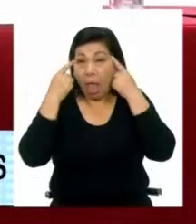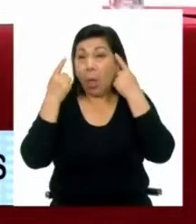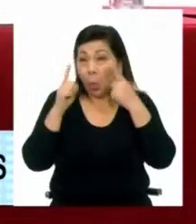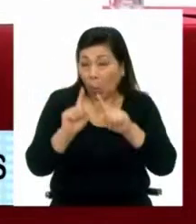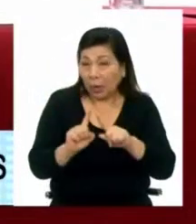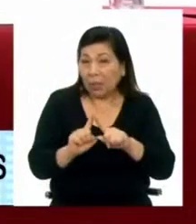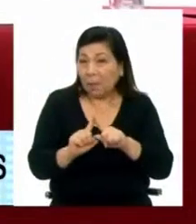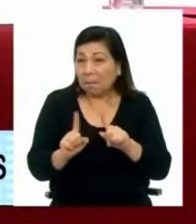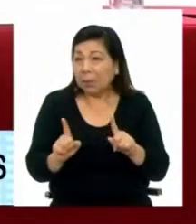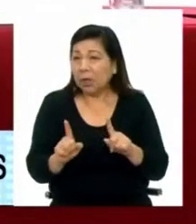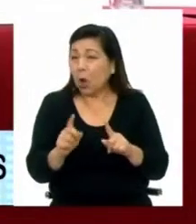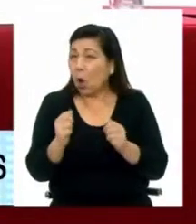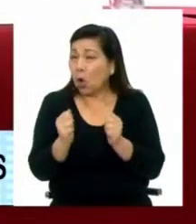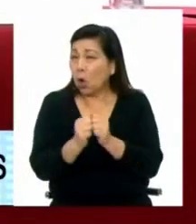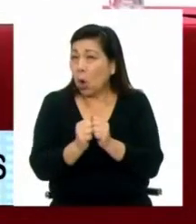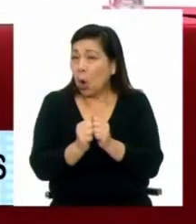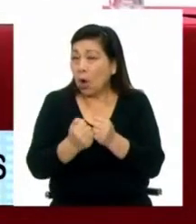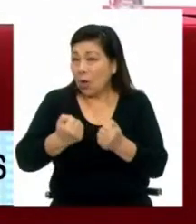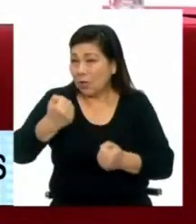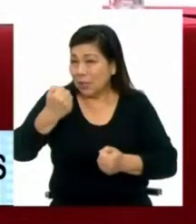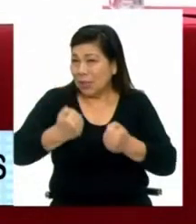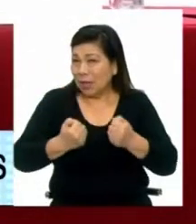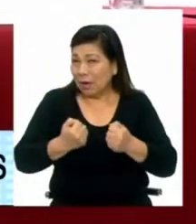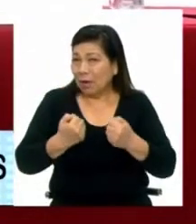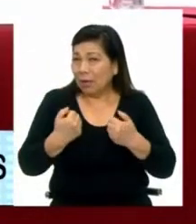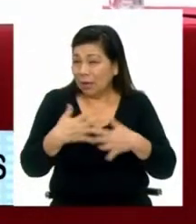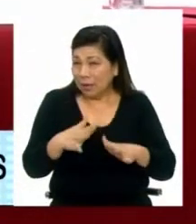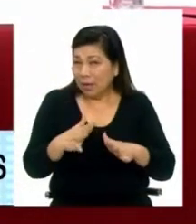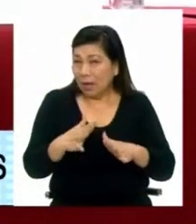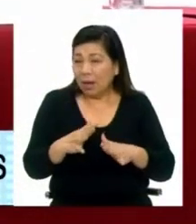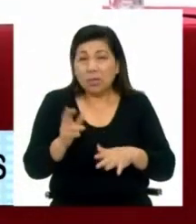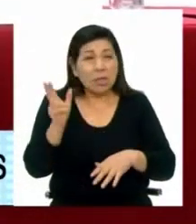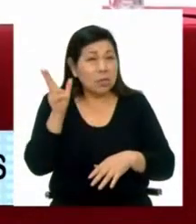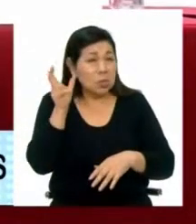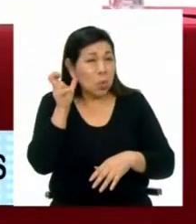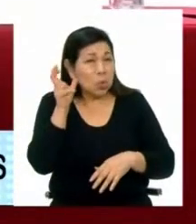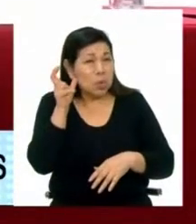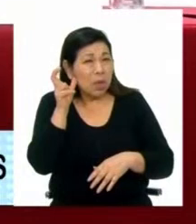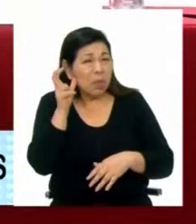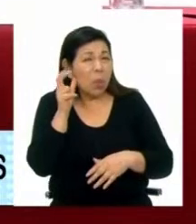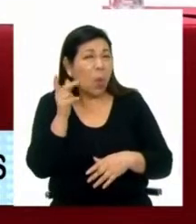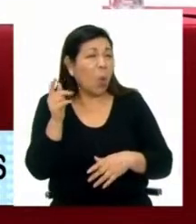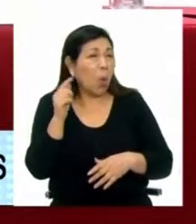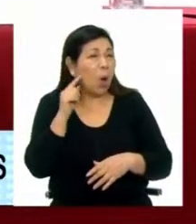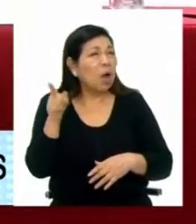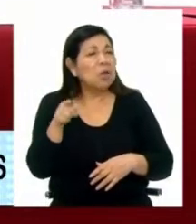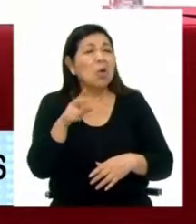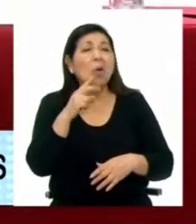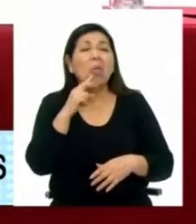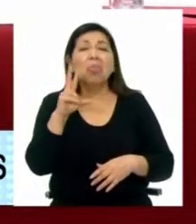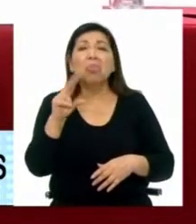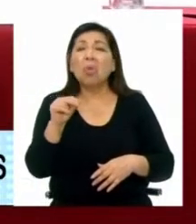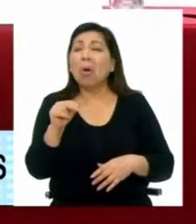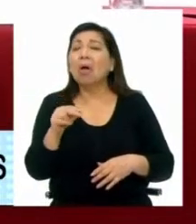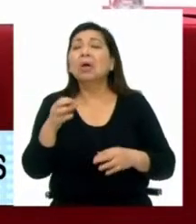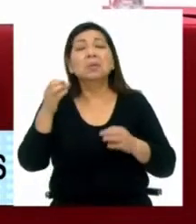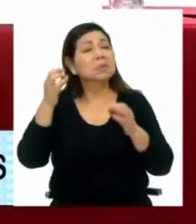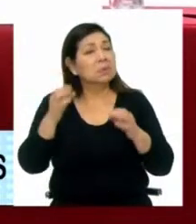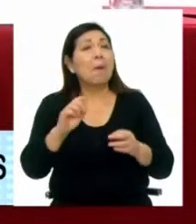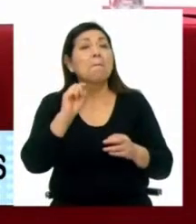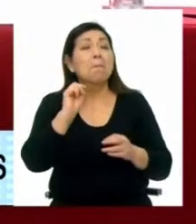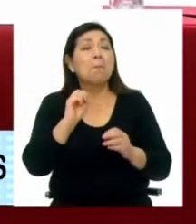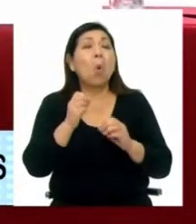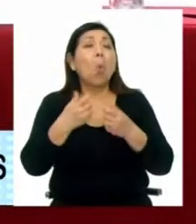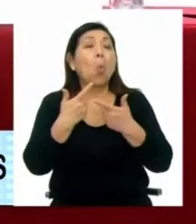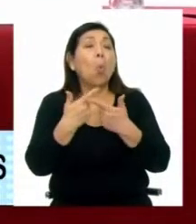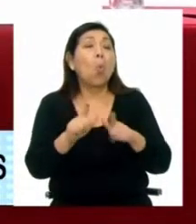ciertamente, justamente con los transportistas, se ha difundido un audio en donde ellos niegan y reafirman el paro